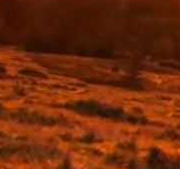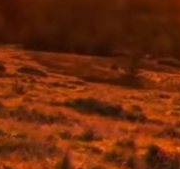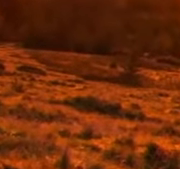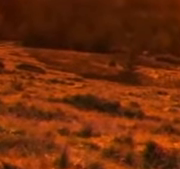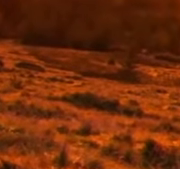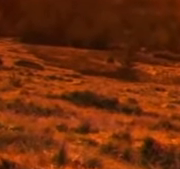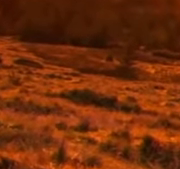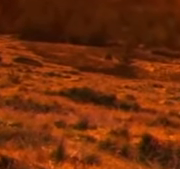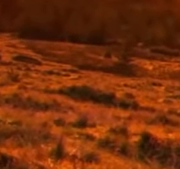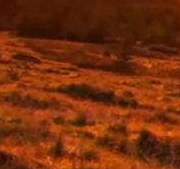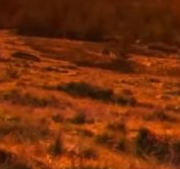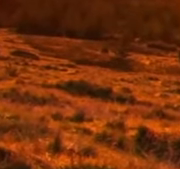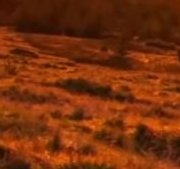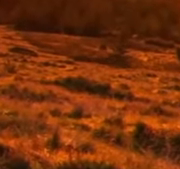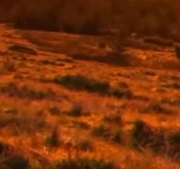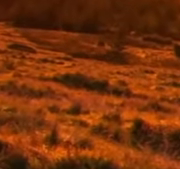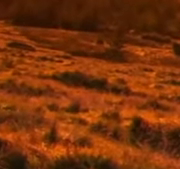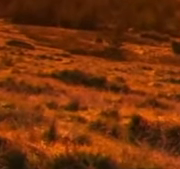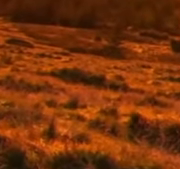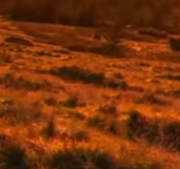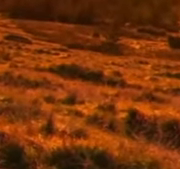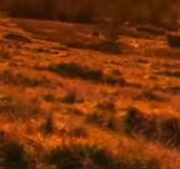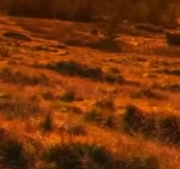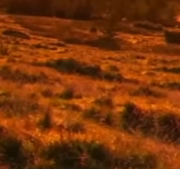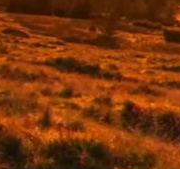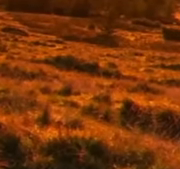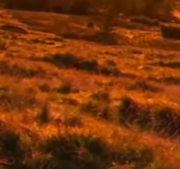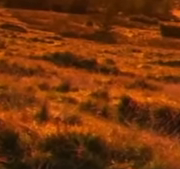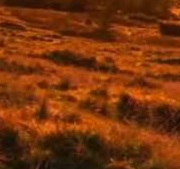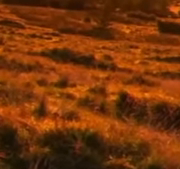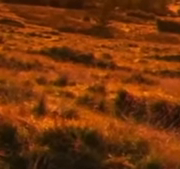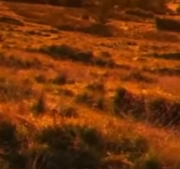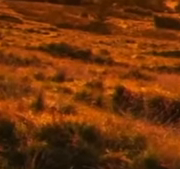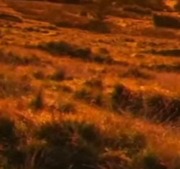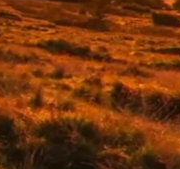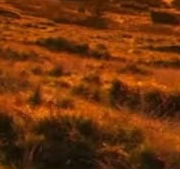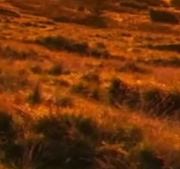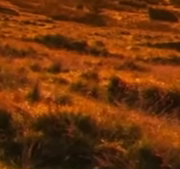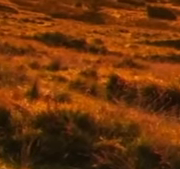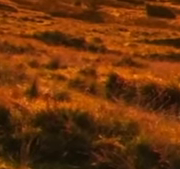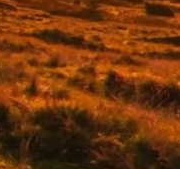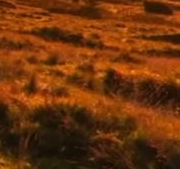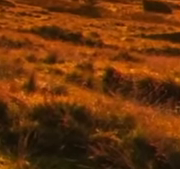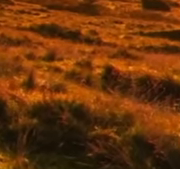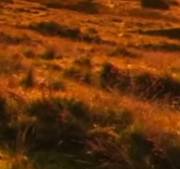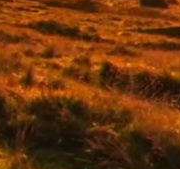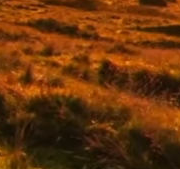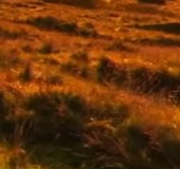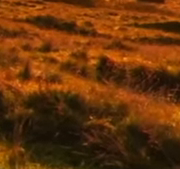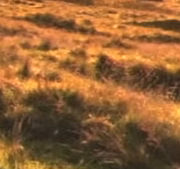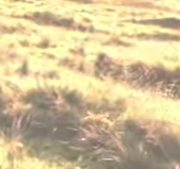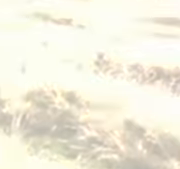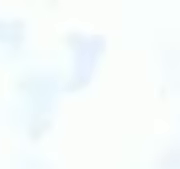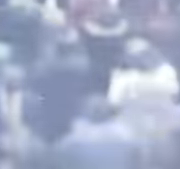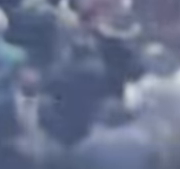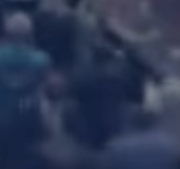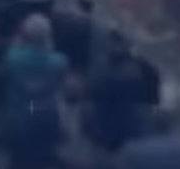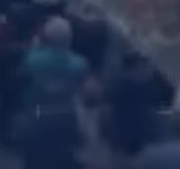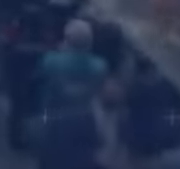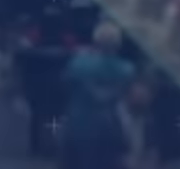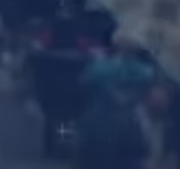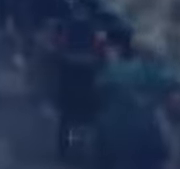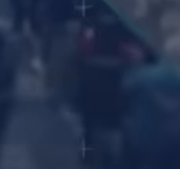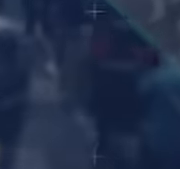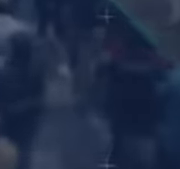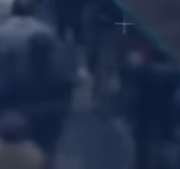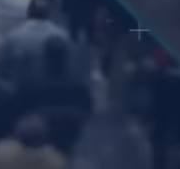ser hallado llamadle en tanto que está cerca Isaías 556 rema TV y evenecer